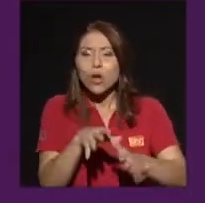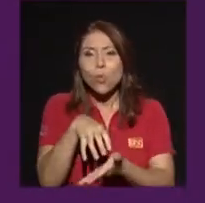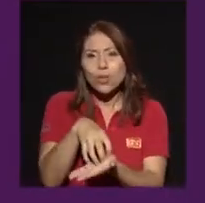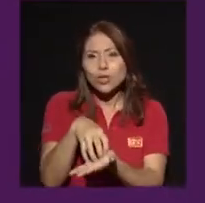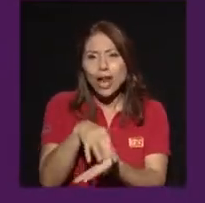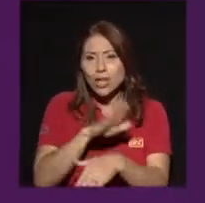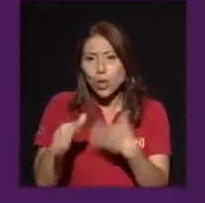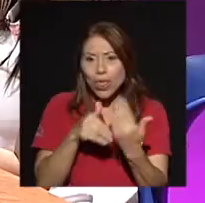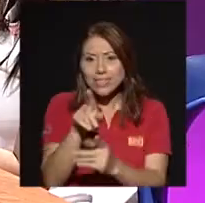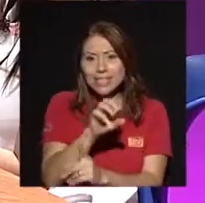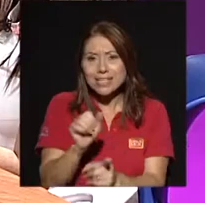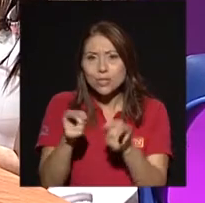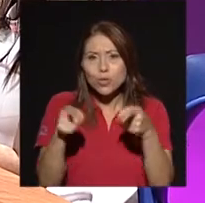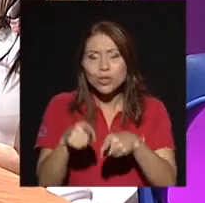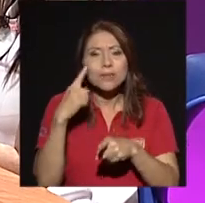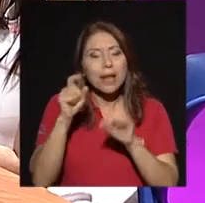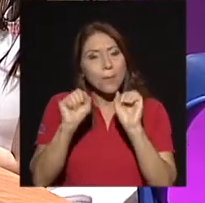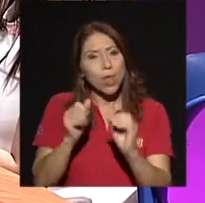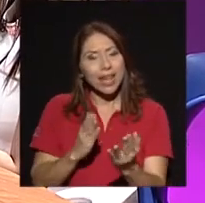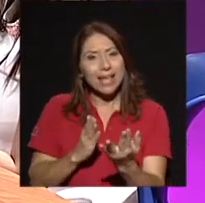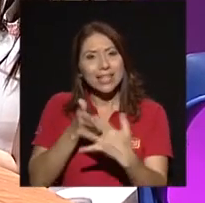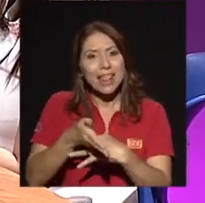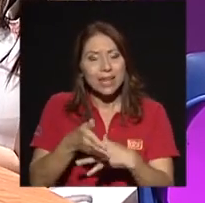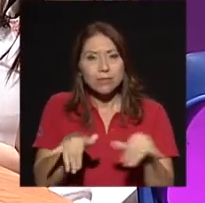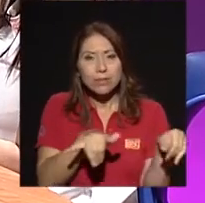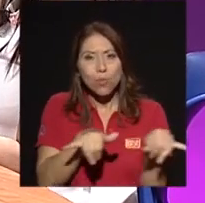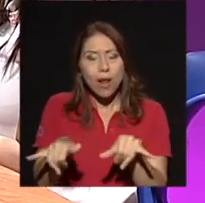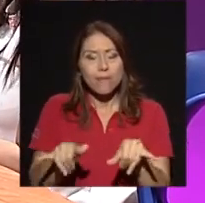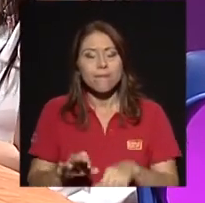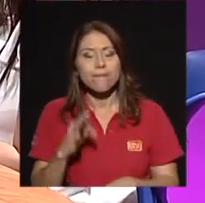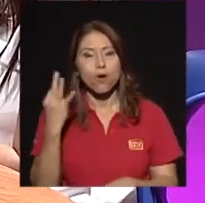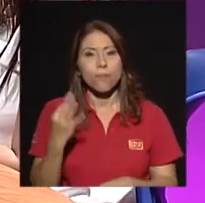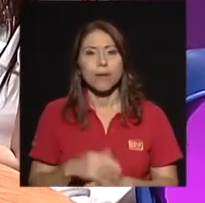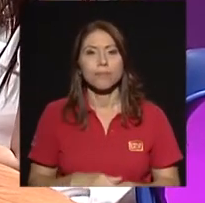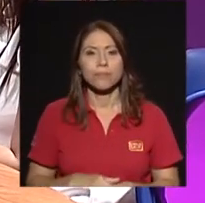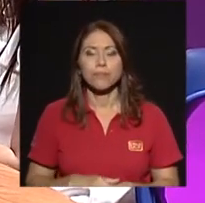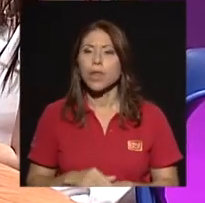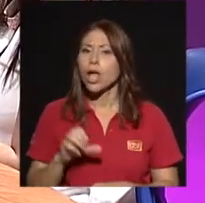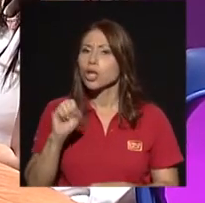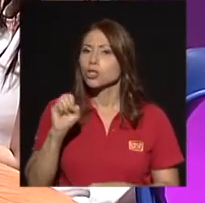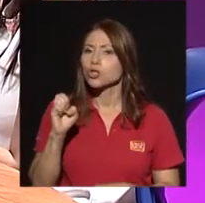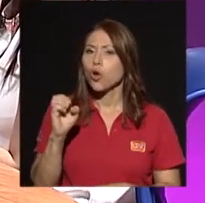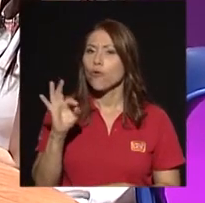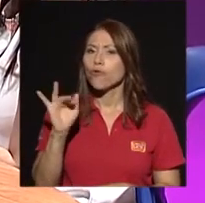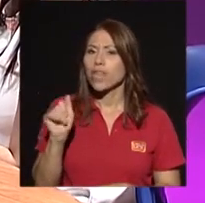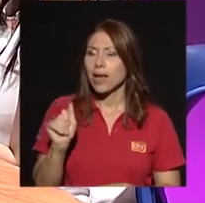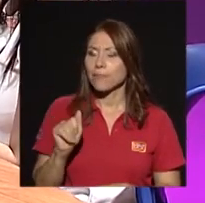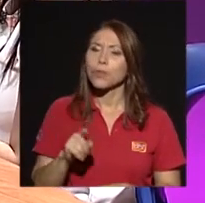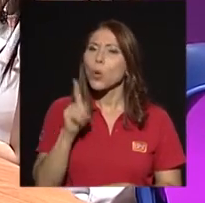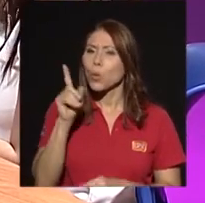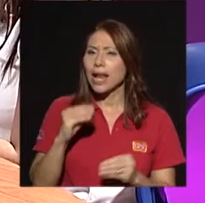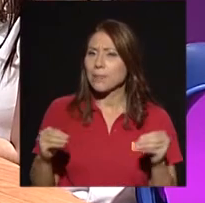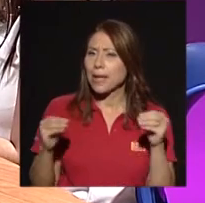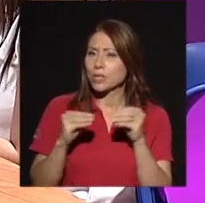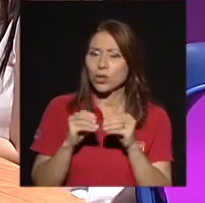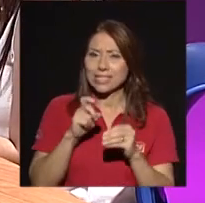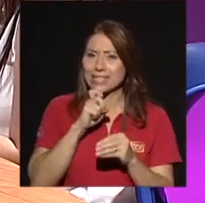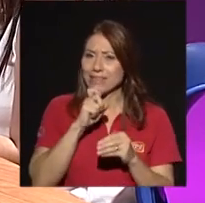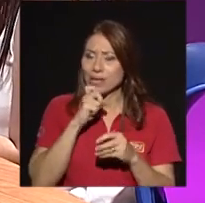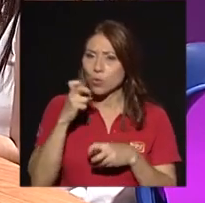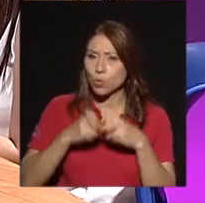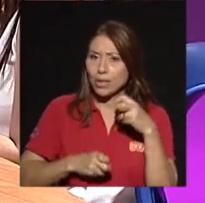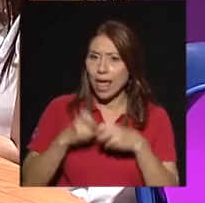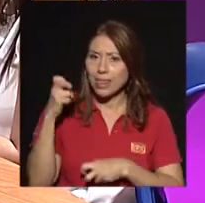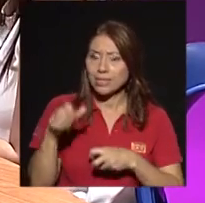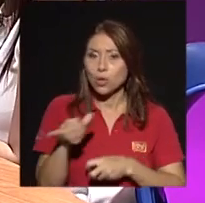estas dinámicas para poder acceder de igual forma. Sofía, una de las mayores dificultades que enfrentamos como